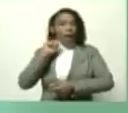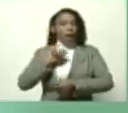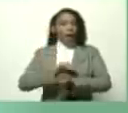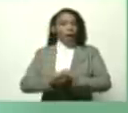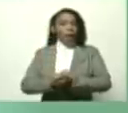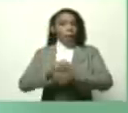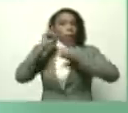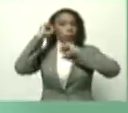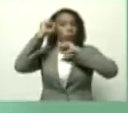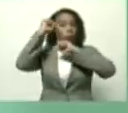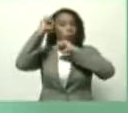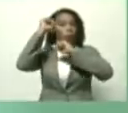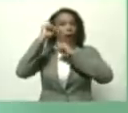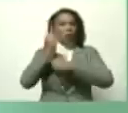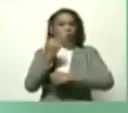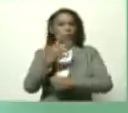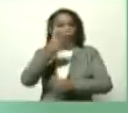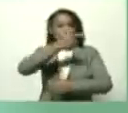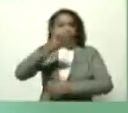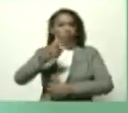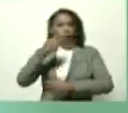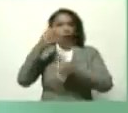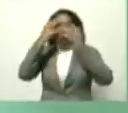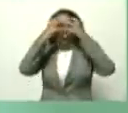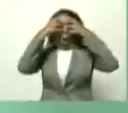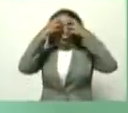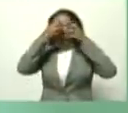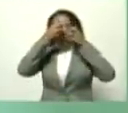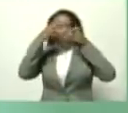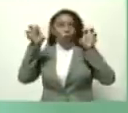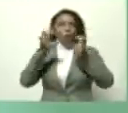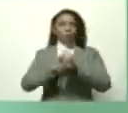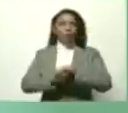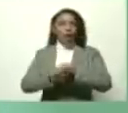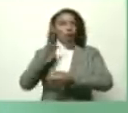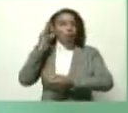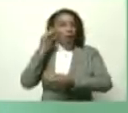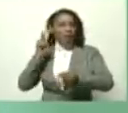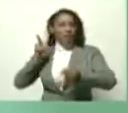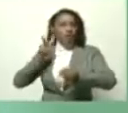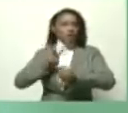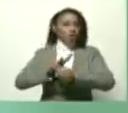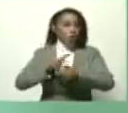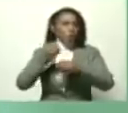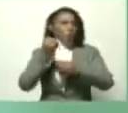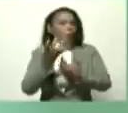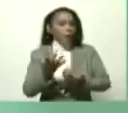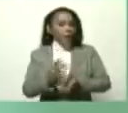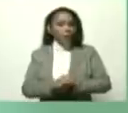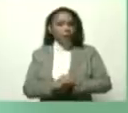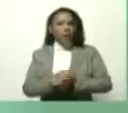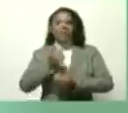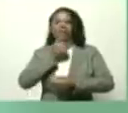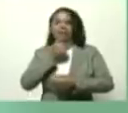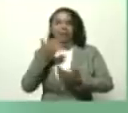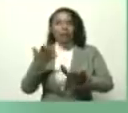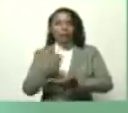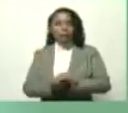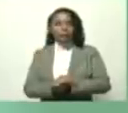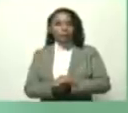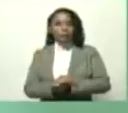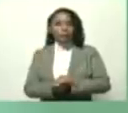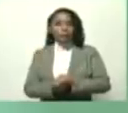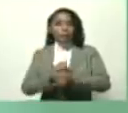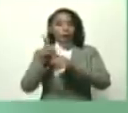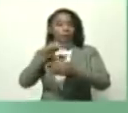esas manifestaciones? ¿A cuántas personas les arrancaron los ojos? ¿Cuántas mujeres fueron violadas? Ni qué decir tiene la así